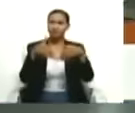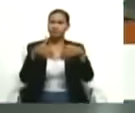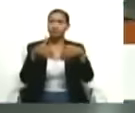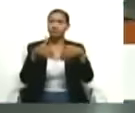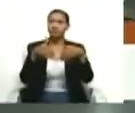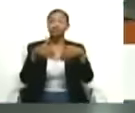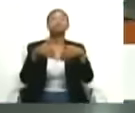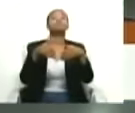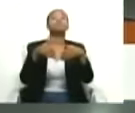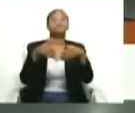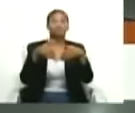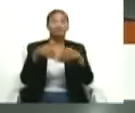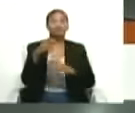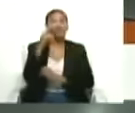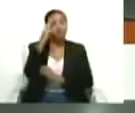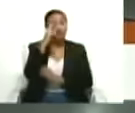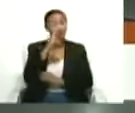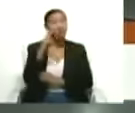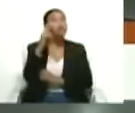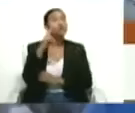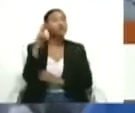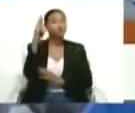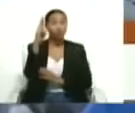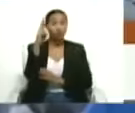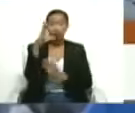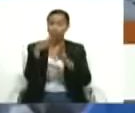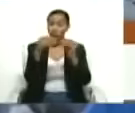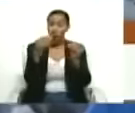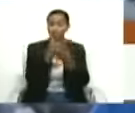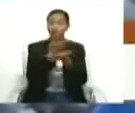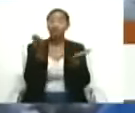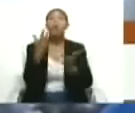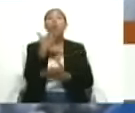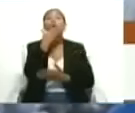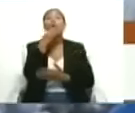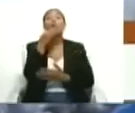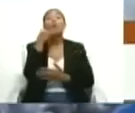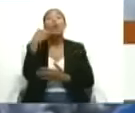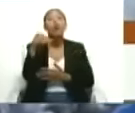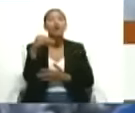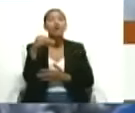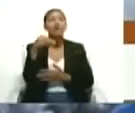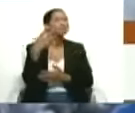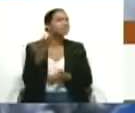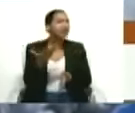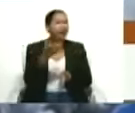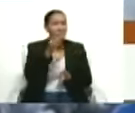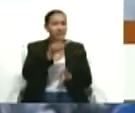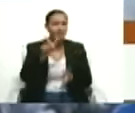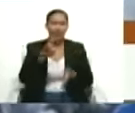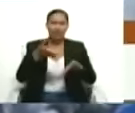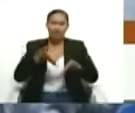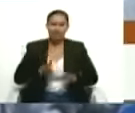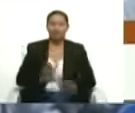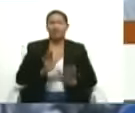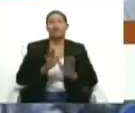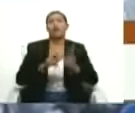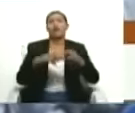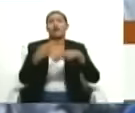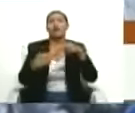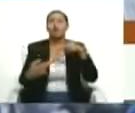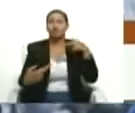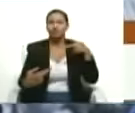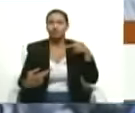reflexión que hacemos también para los jóvenes que nacieron en revolución, que nacieron en esta revolución,